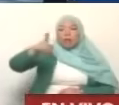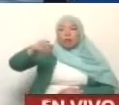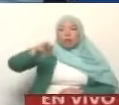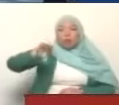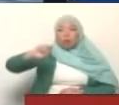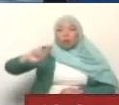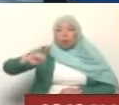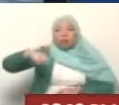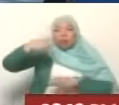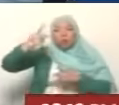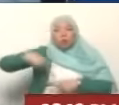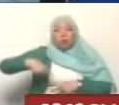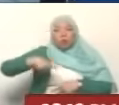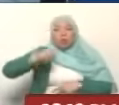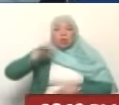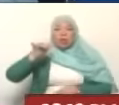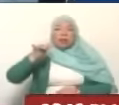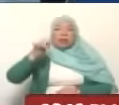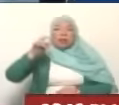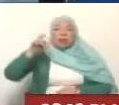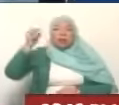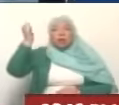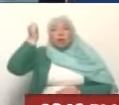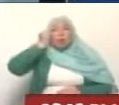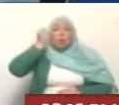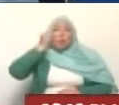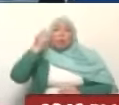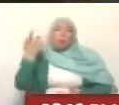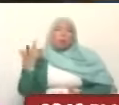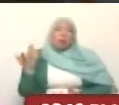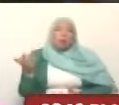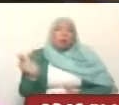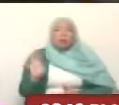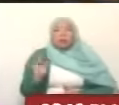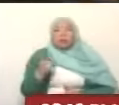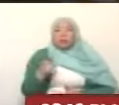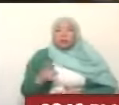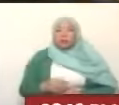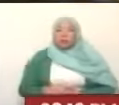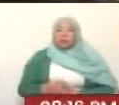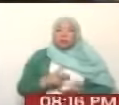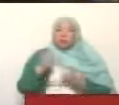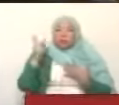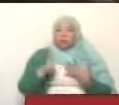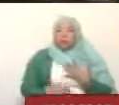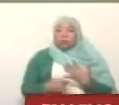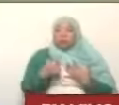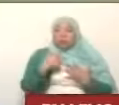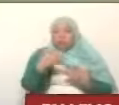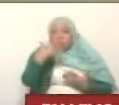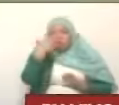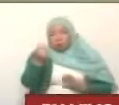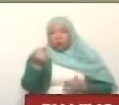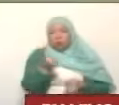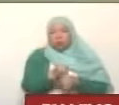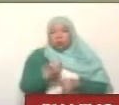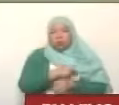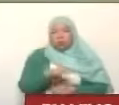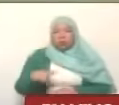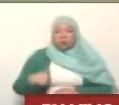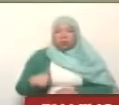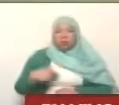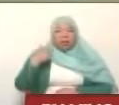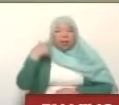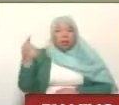las redes sociales como El Necio. El Necio. No sé por qué, así le dicen. Es un proyecto, por lo que tengo entendido, y bueno, y está con nosotros,